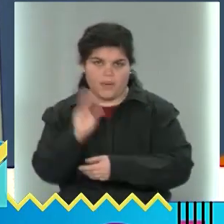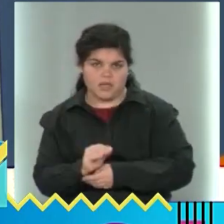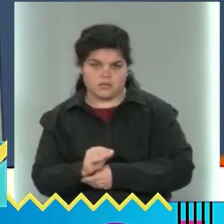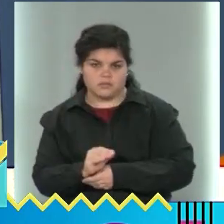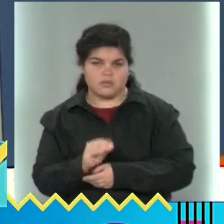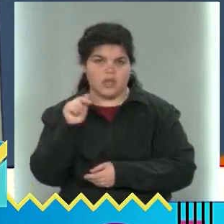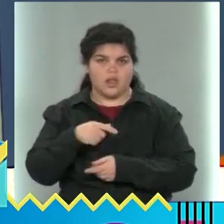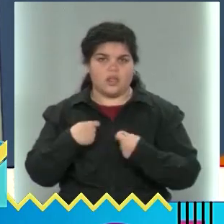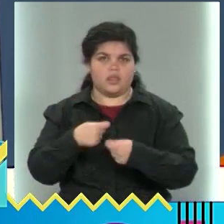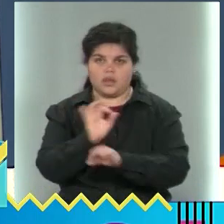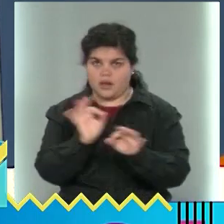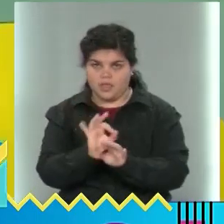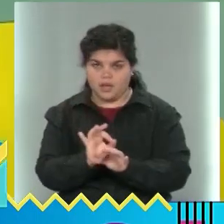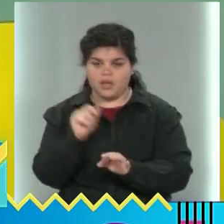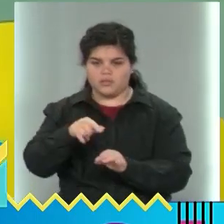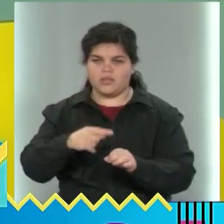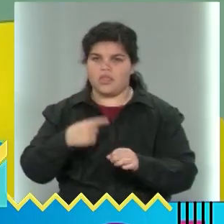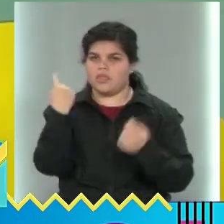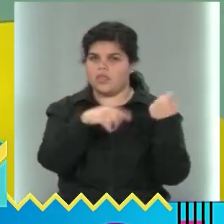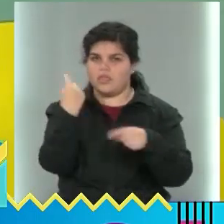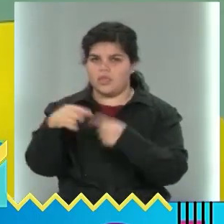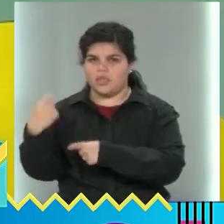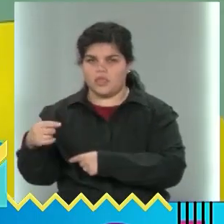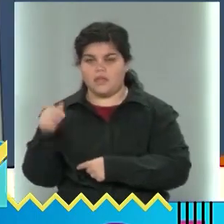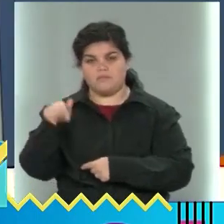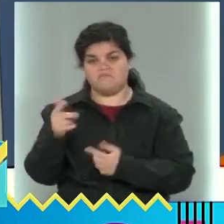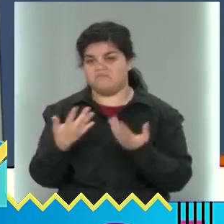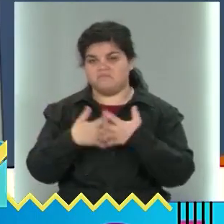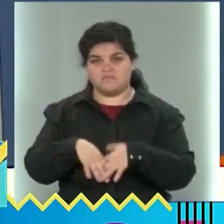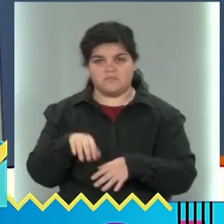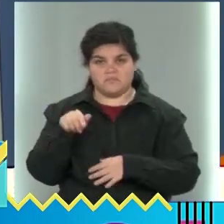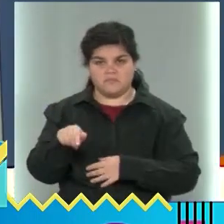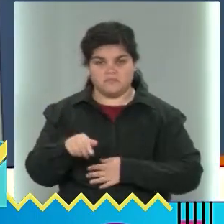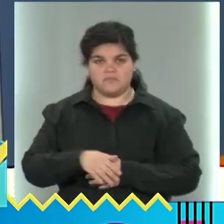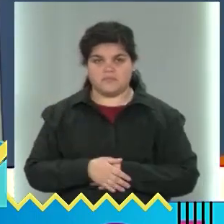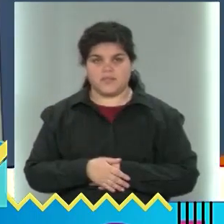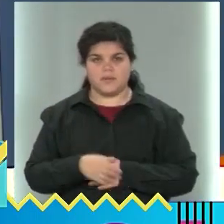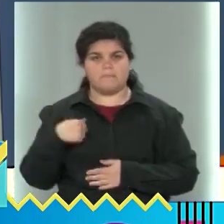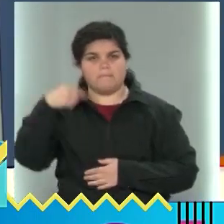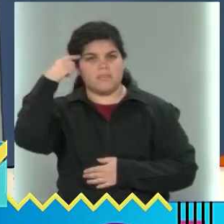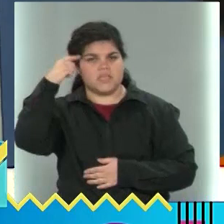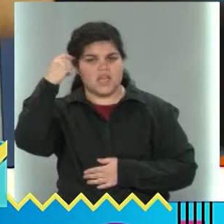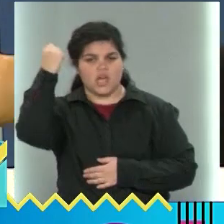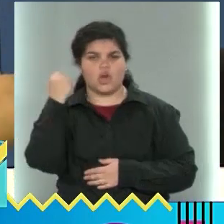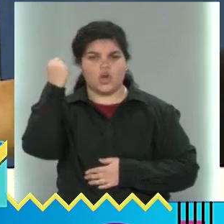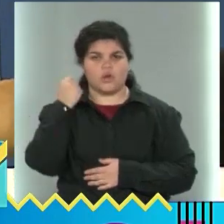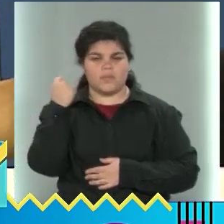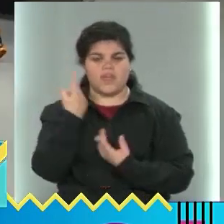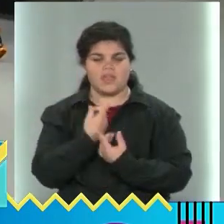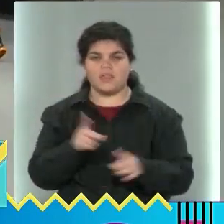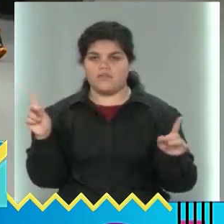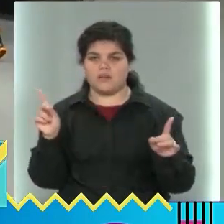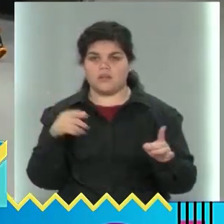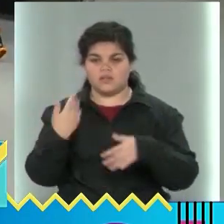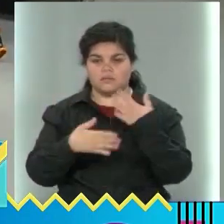hay bastantes variables en este aspecto. Pensar un modelo económico completamente distinto al que se está